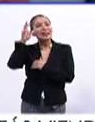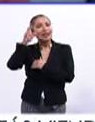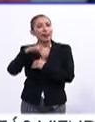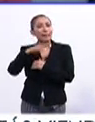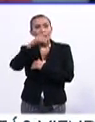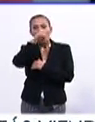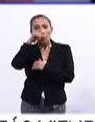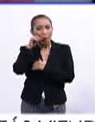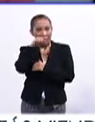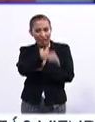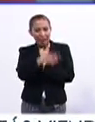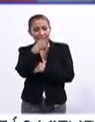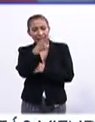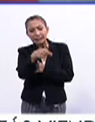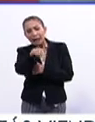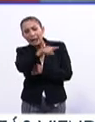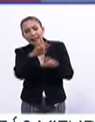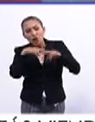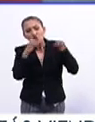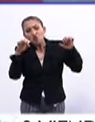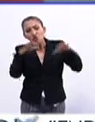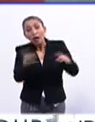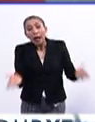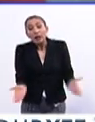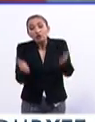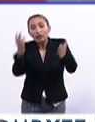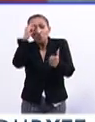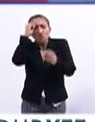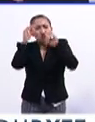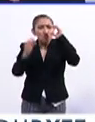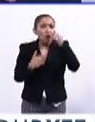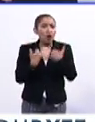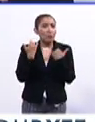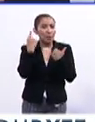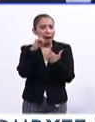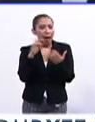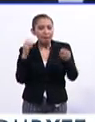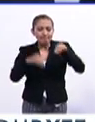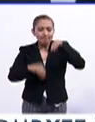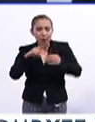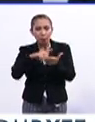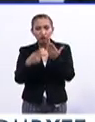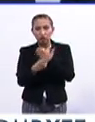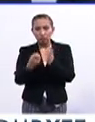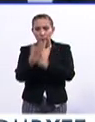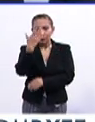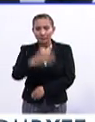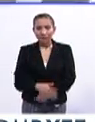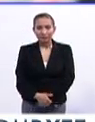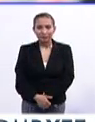ahí dijo que este tipo de encuentro se impulsa en el talento de los jóvenes para generar proyectos innovadores